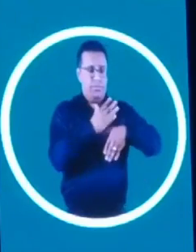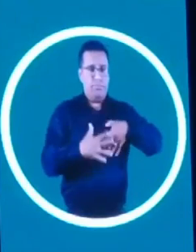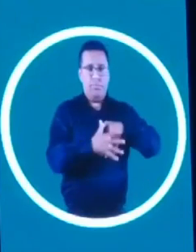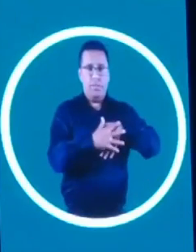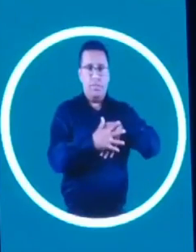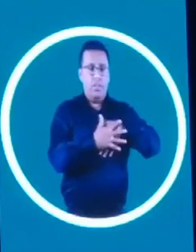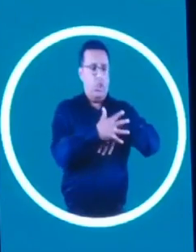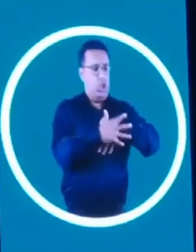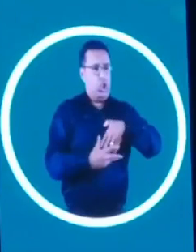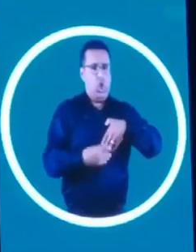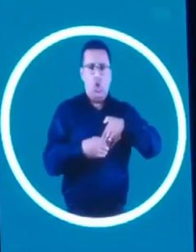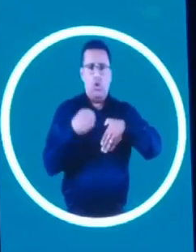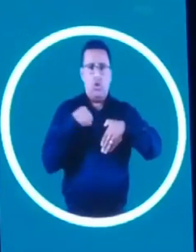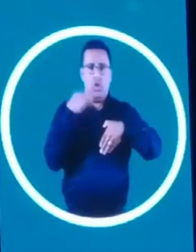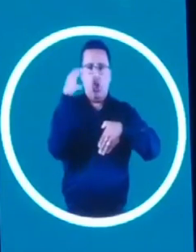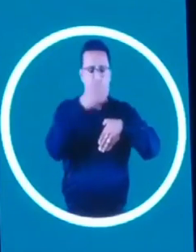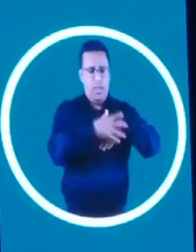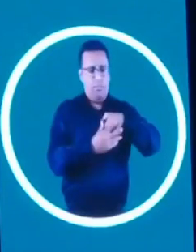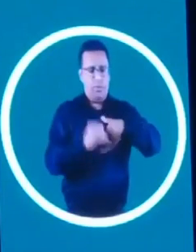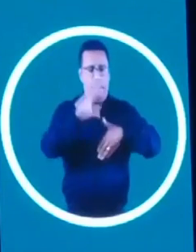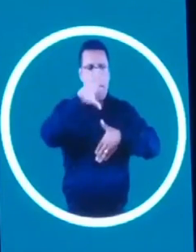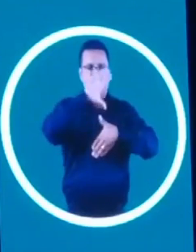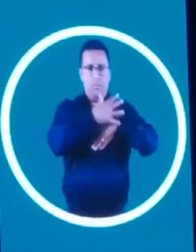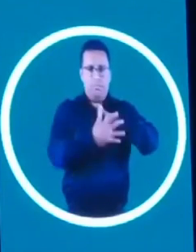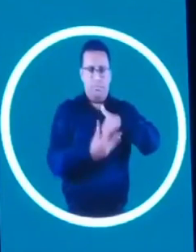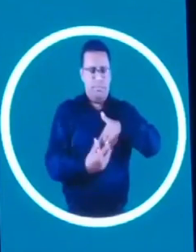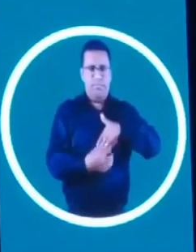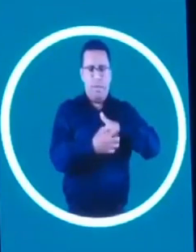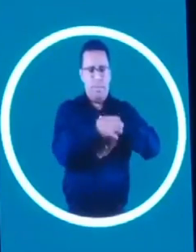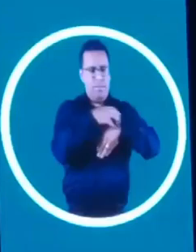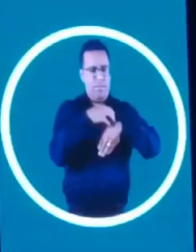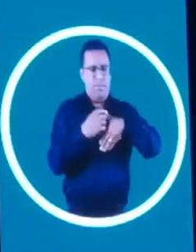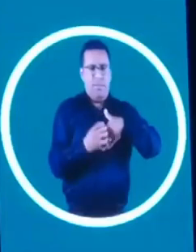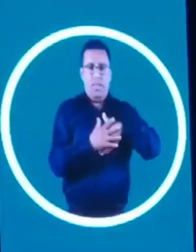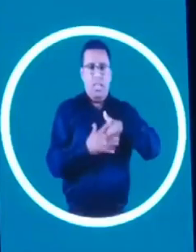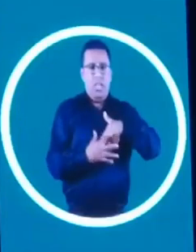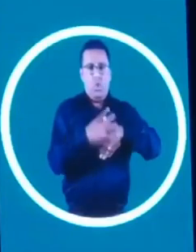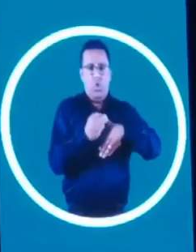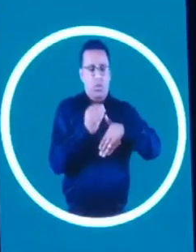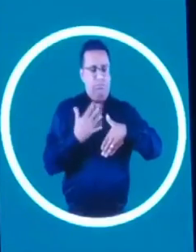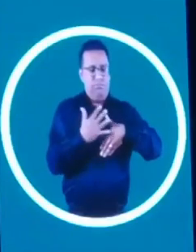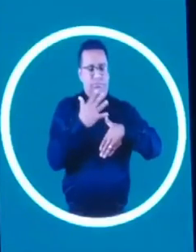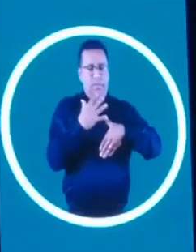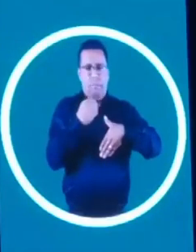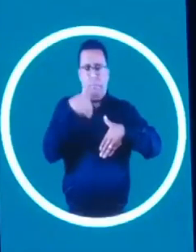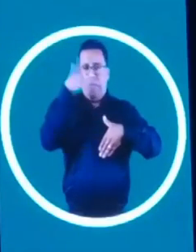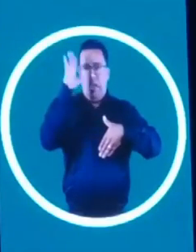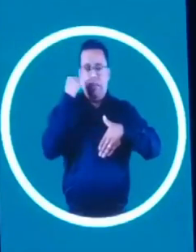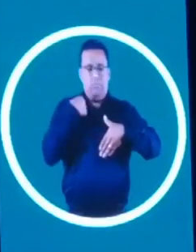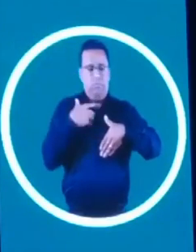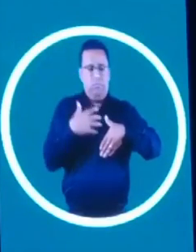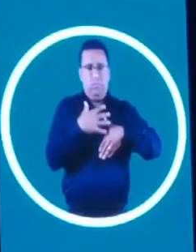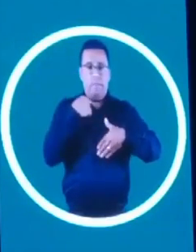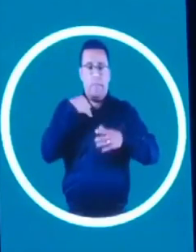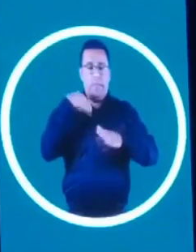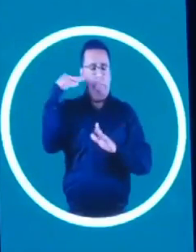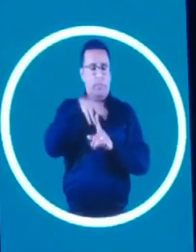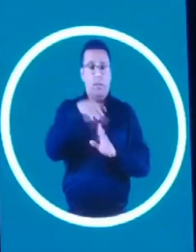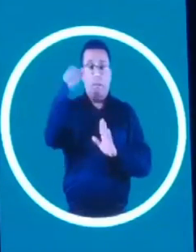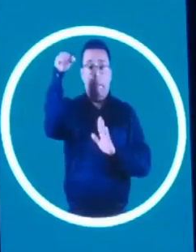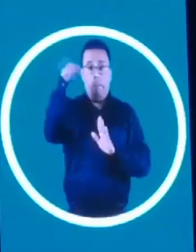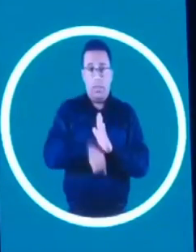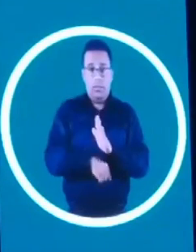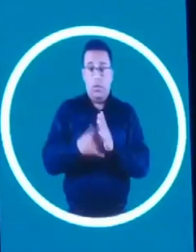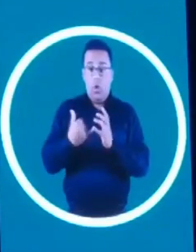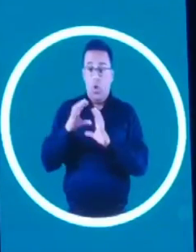Gran Caribe, y yo creo que entonces pensar esto en términos de cómo afrontar la crisis que vive el